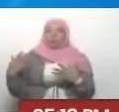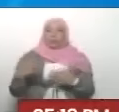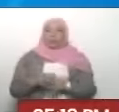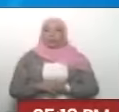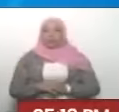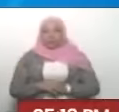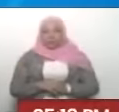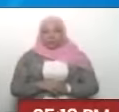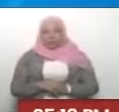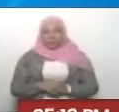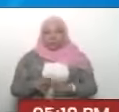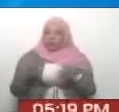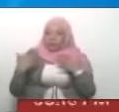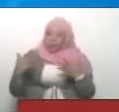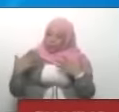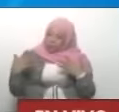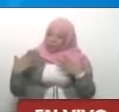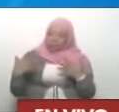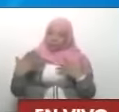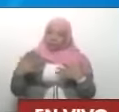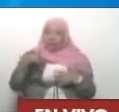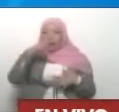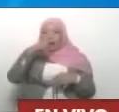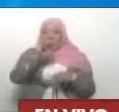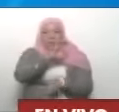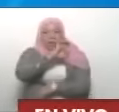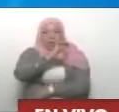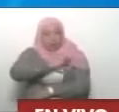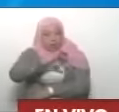acelerado. El mes de enero se fue